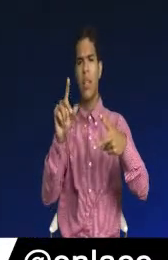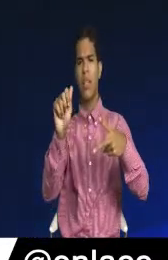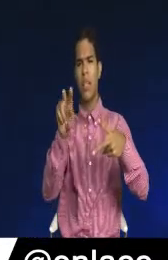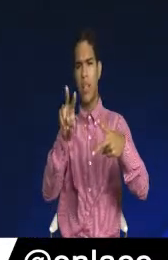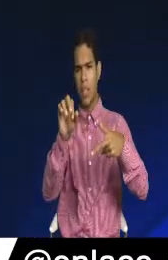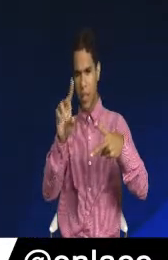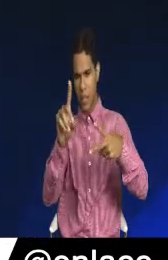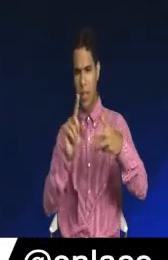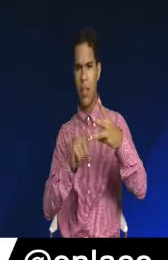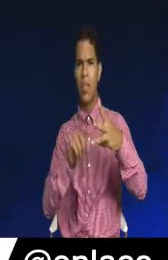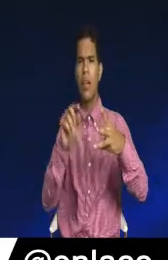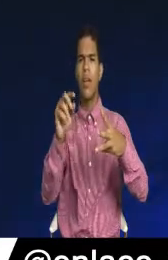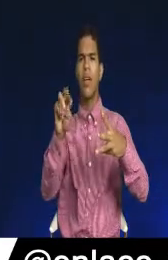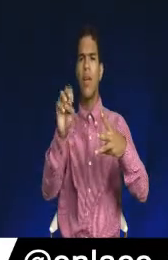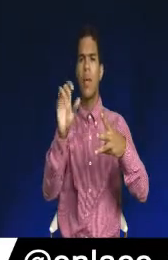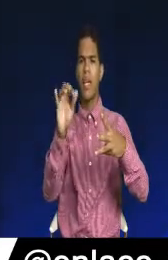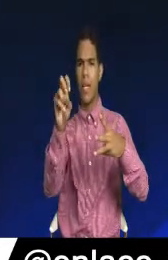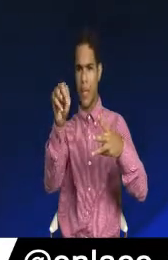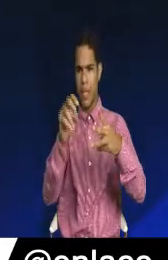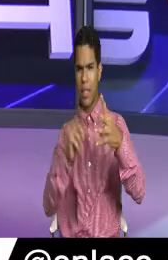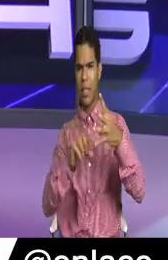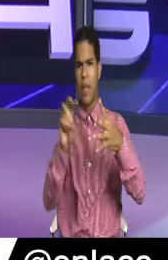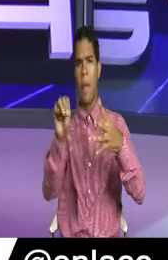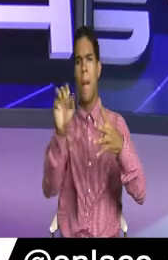Melkin Castrillón y María Ravelo.